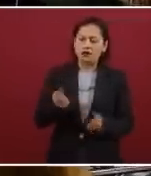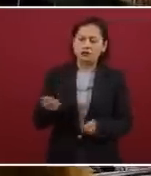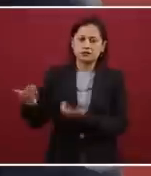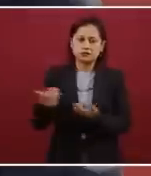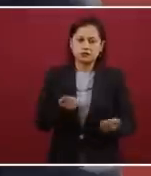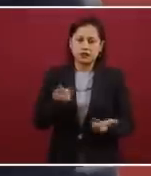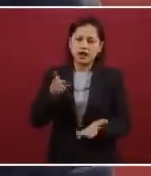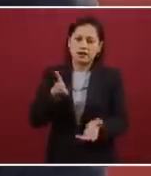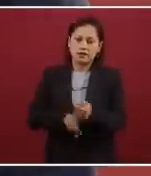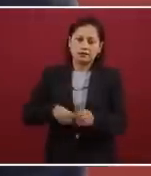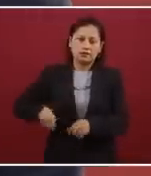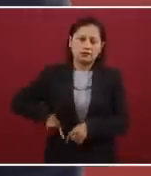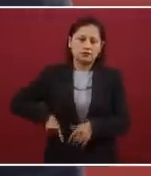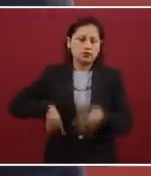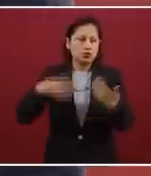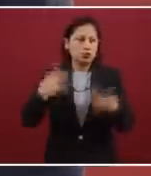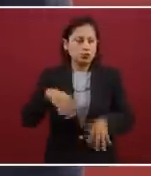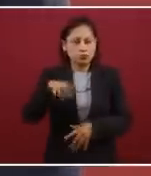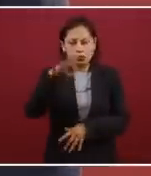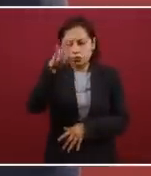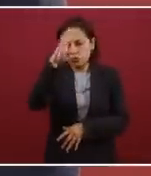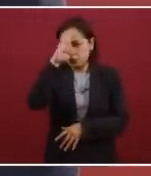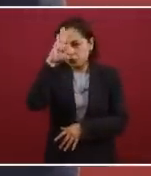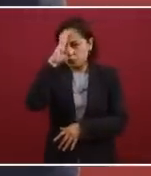metidos limpiando.